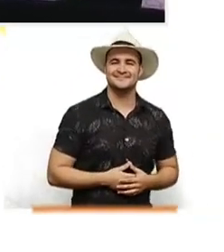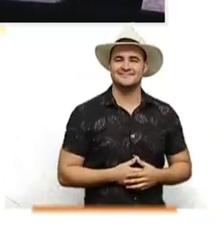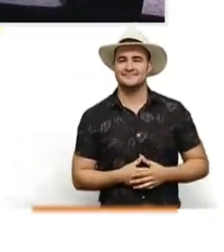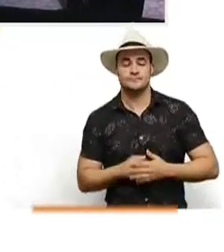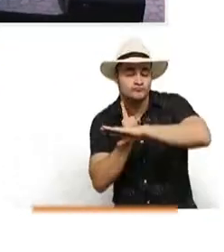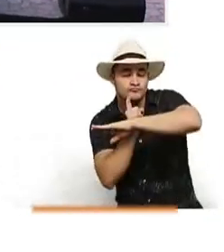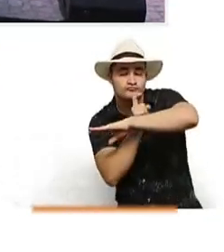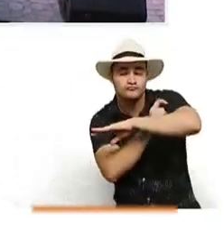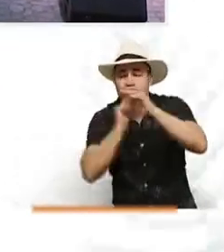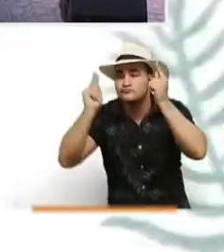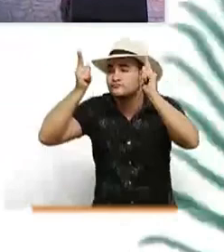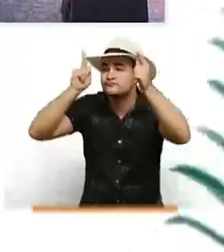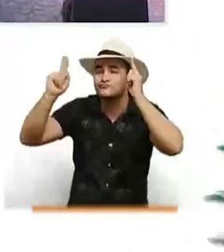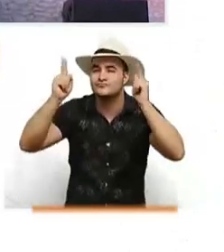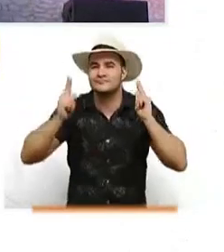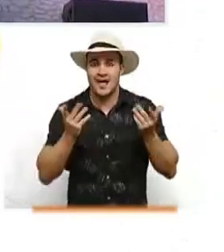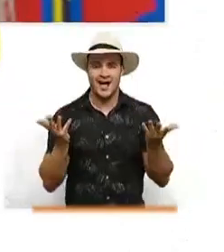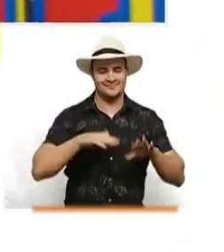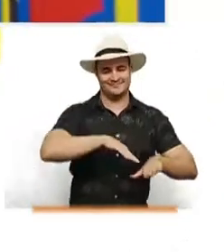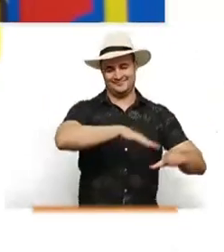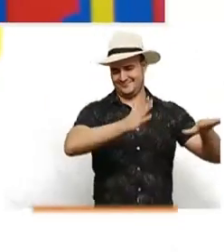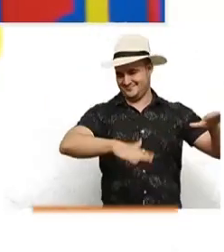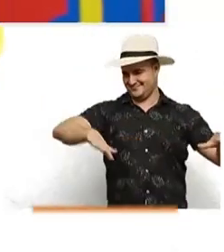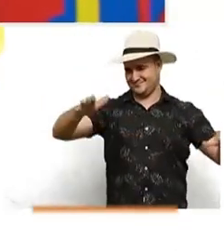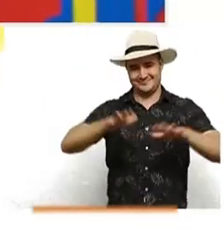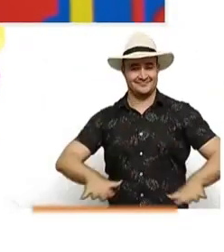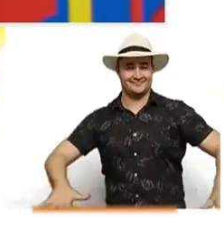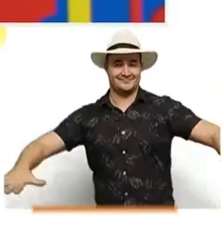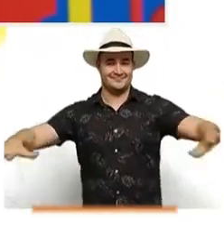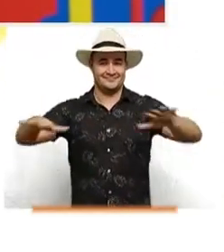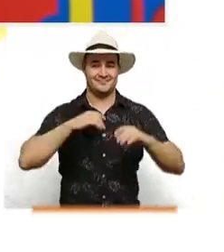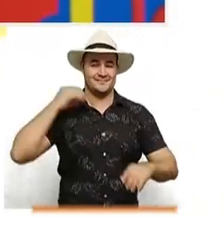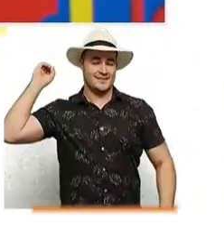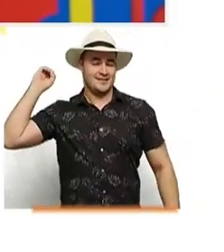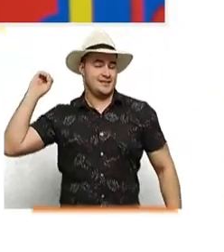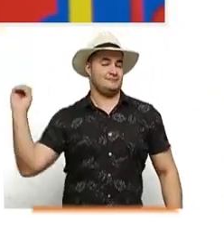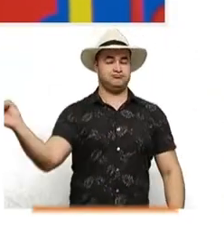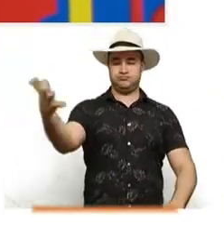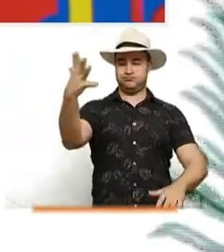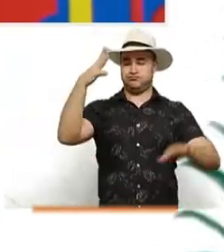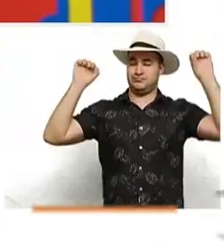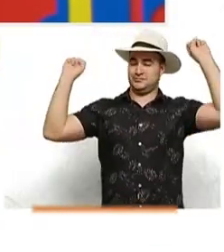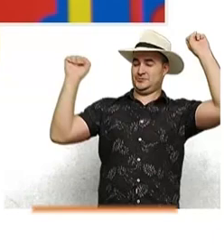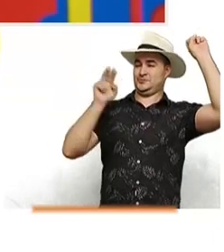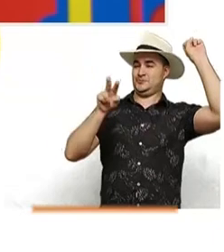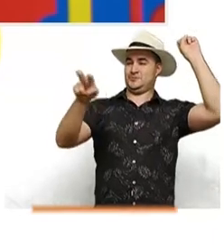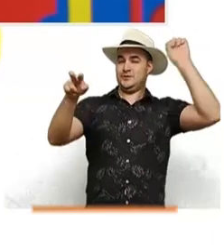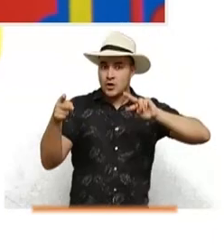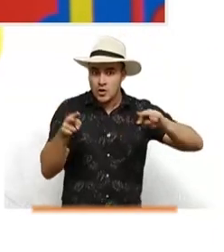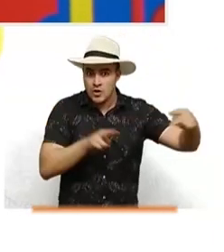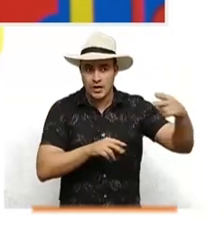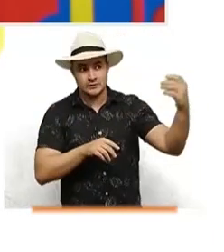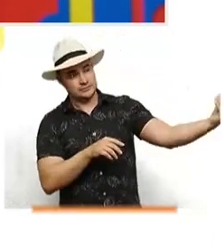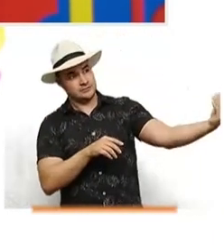La hormiguita está en Antioquia, viendo del sol ese brillo, pues si fuera en